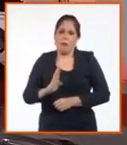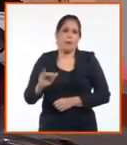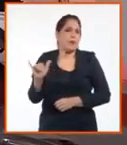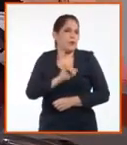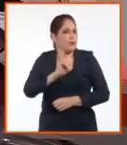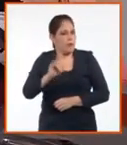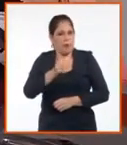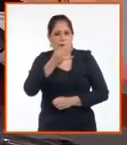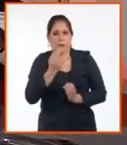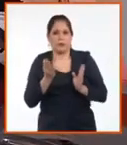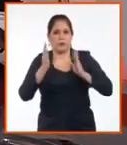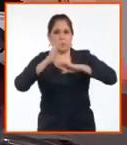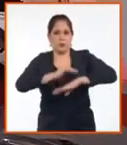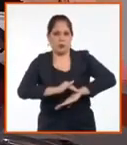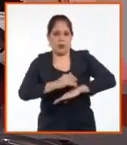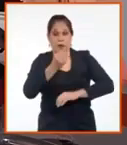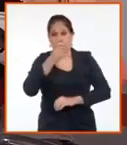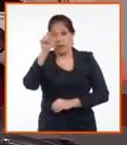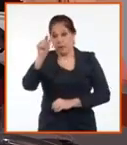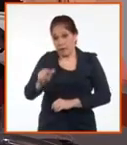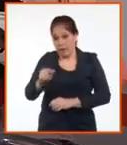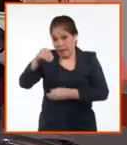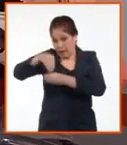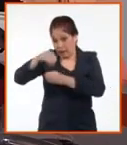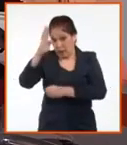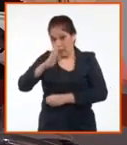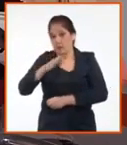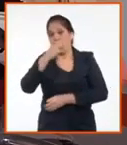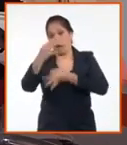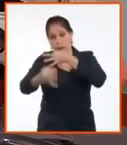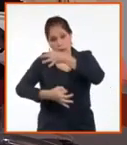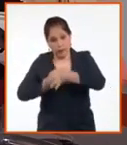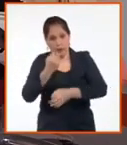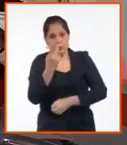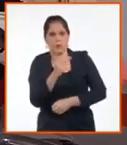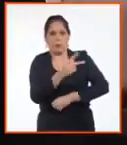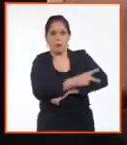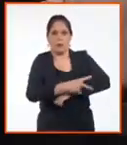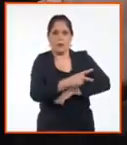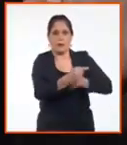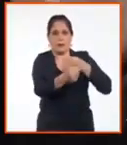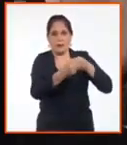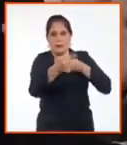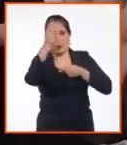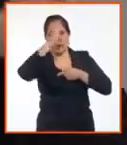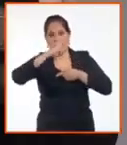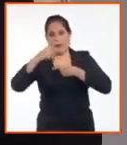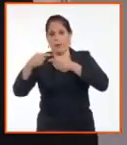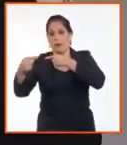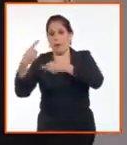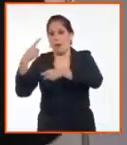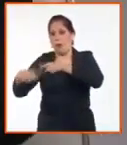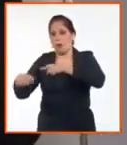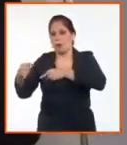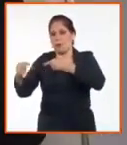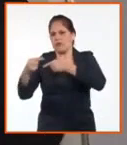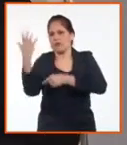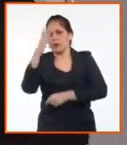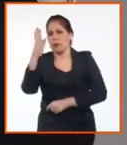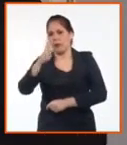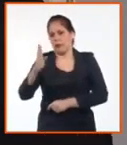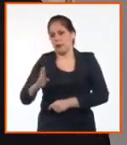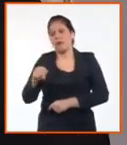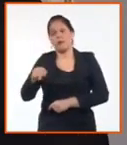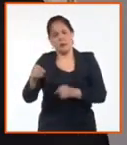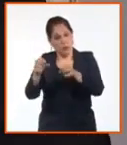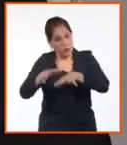los farmacéuticos de brasil decir son dos países cercanos grandes países además de la región y están enfrentando una